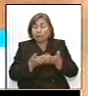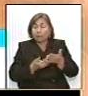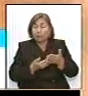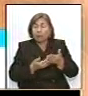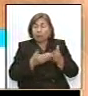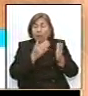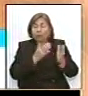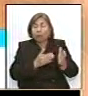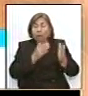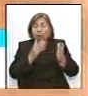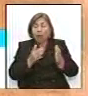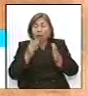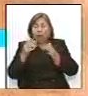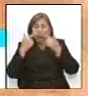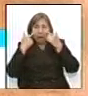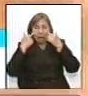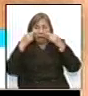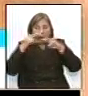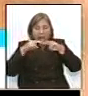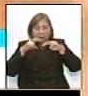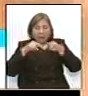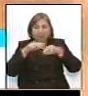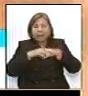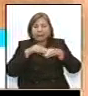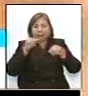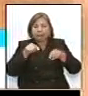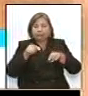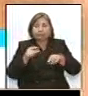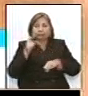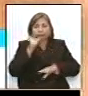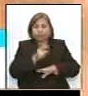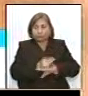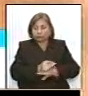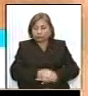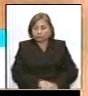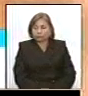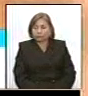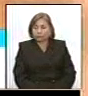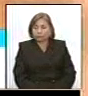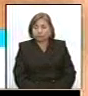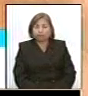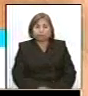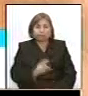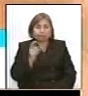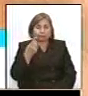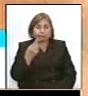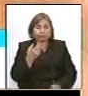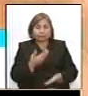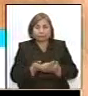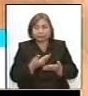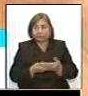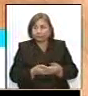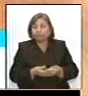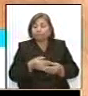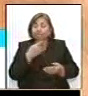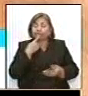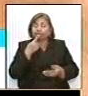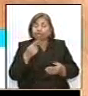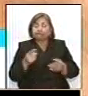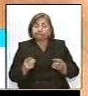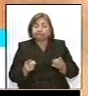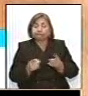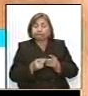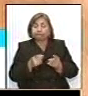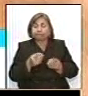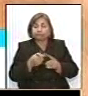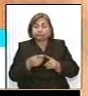el proceso de investigación de esta denuncia? En primer término, se ha encontrado